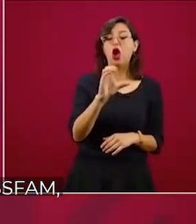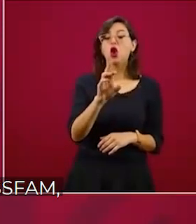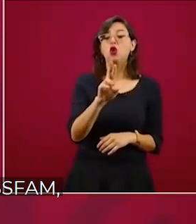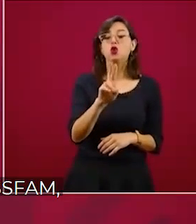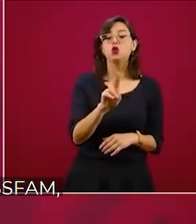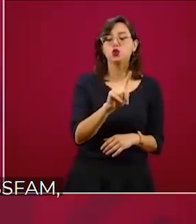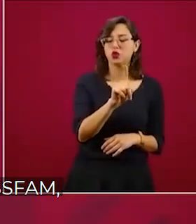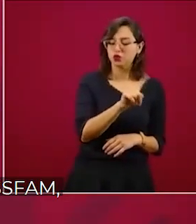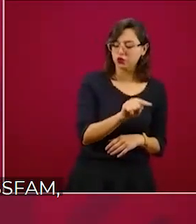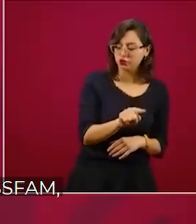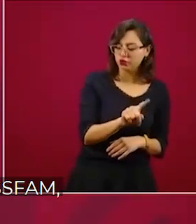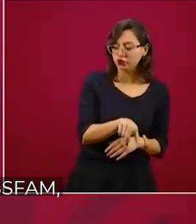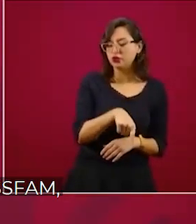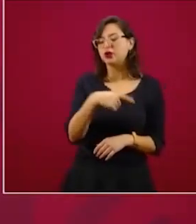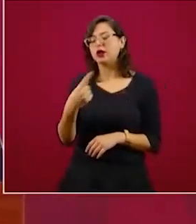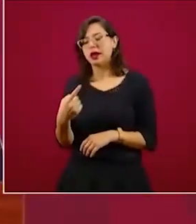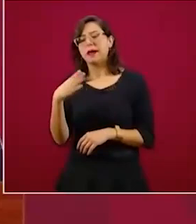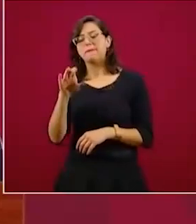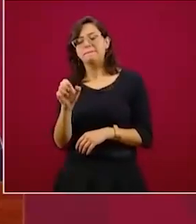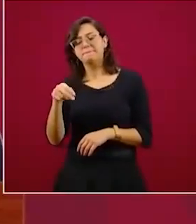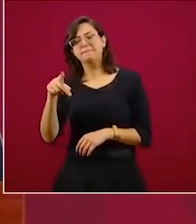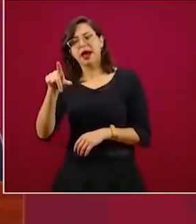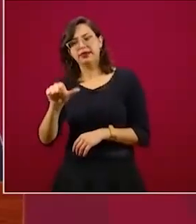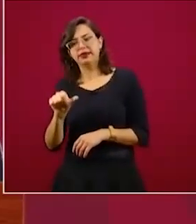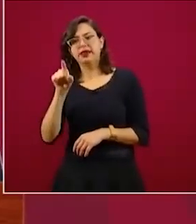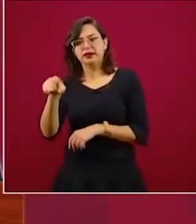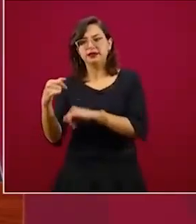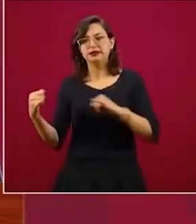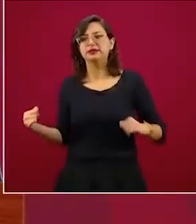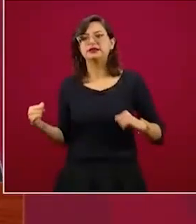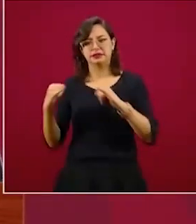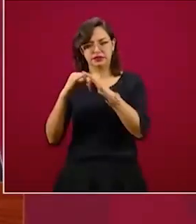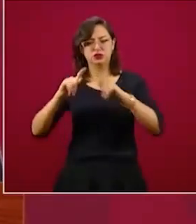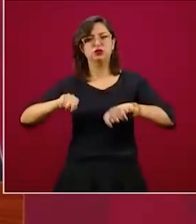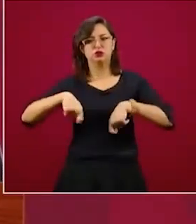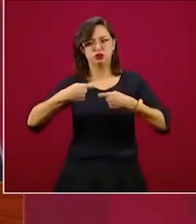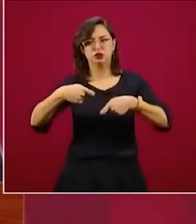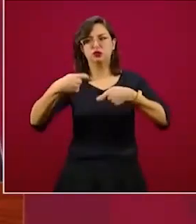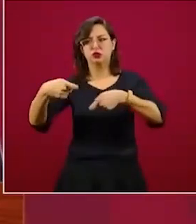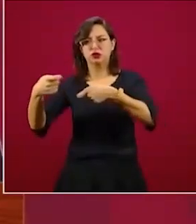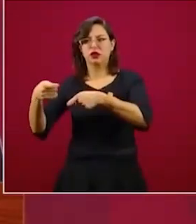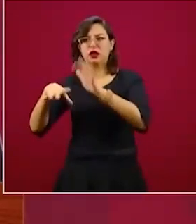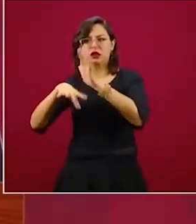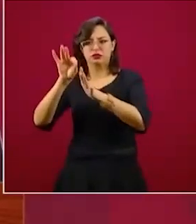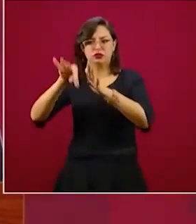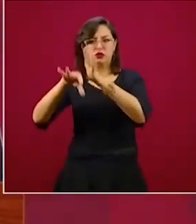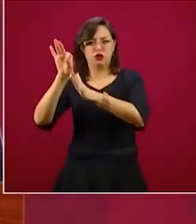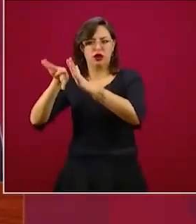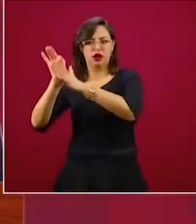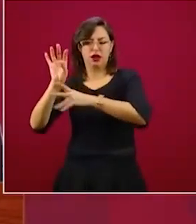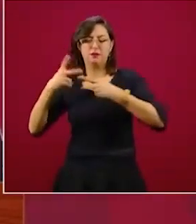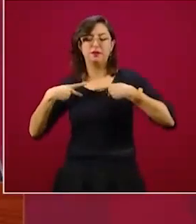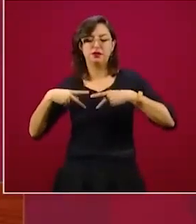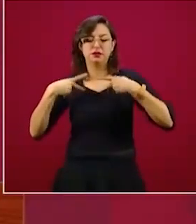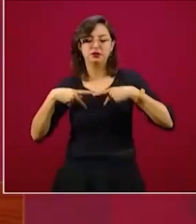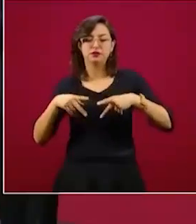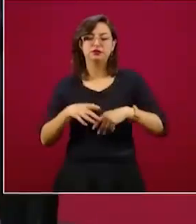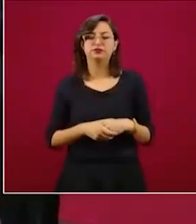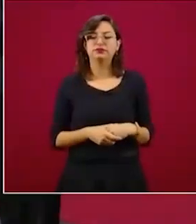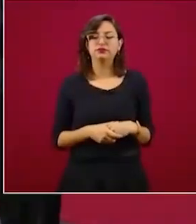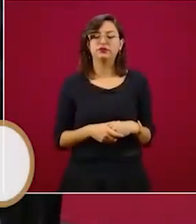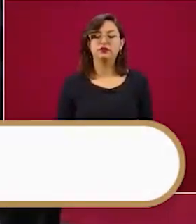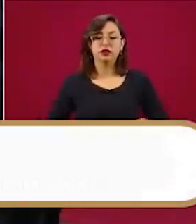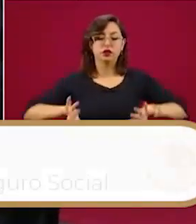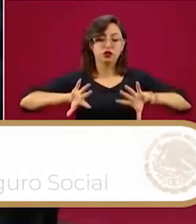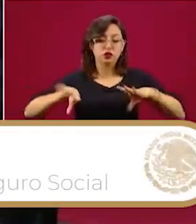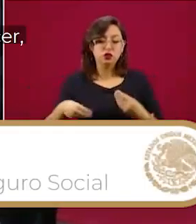ISTE, INSABI, ISFAM, el director de servicios de salud de Pemex y representantes de CEMAR y CEDENA. Son más de 8